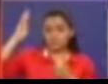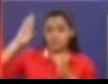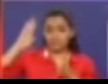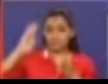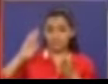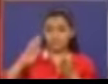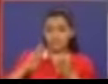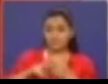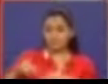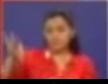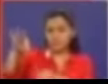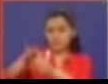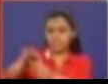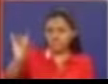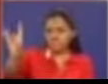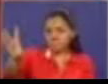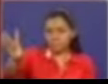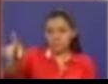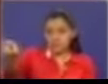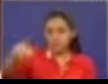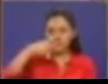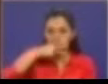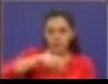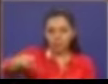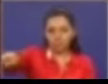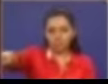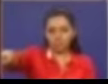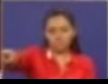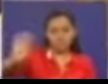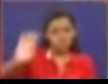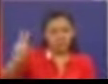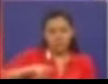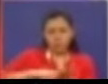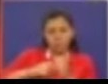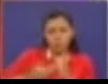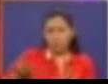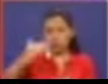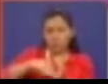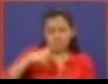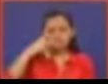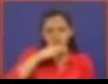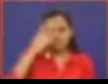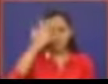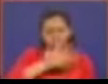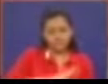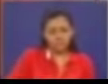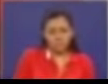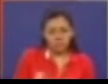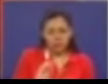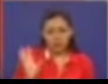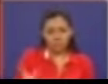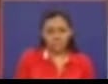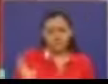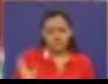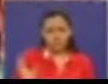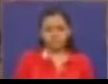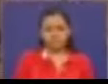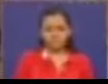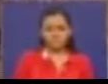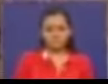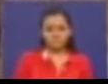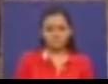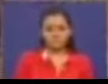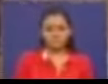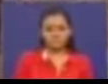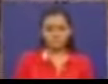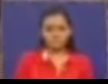jamás voten por los mentirosos de siempre, porque significa que nos volvieron a engañar, compatriotas. Nosotros somos el